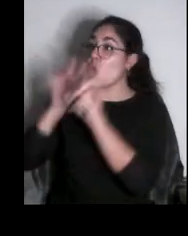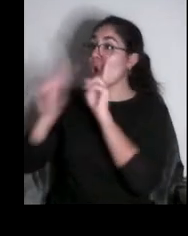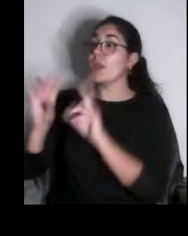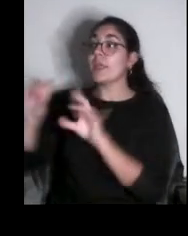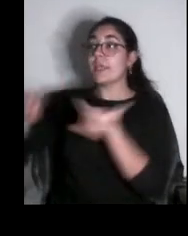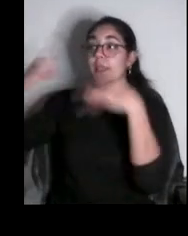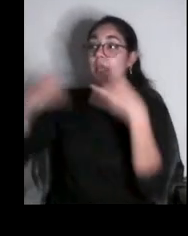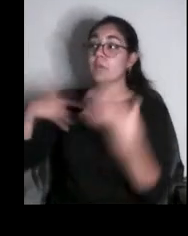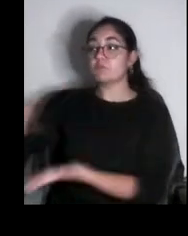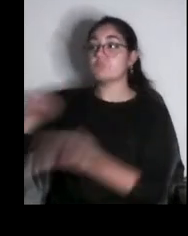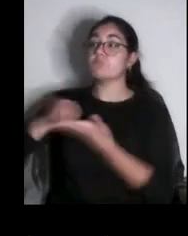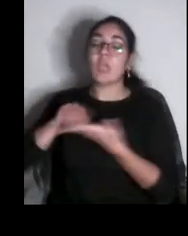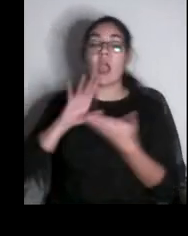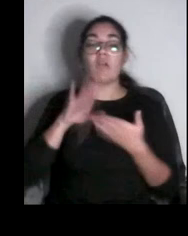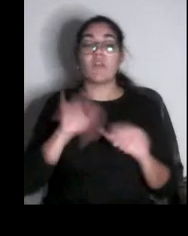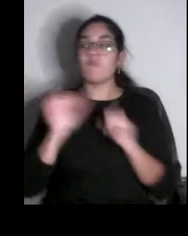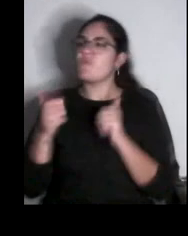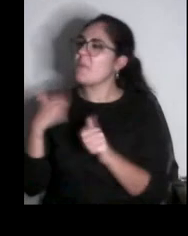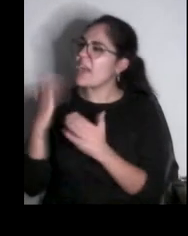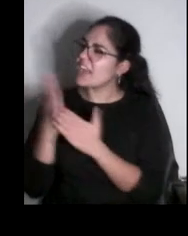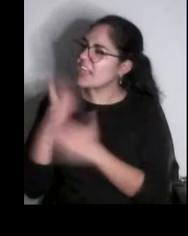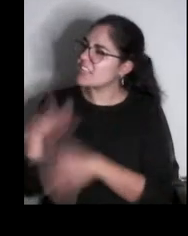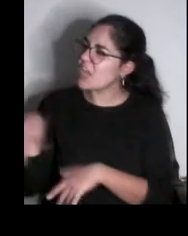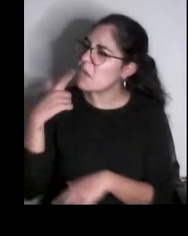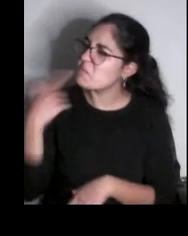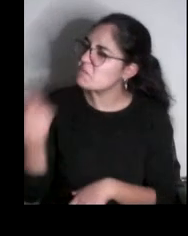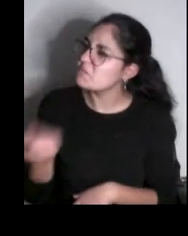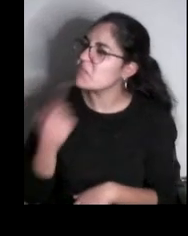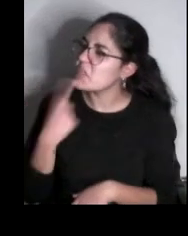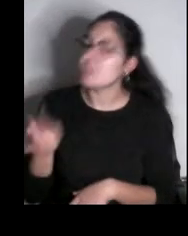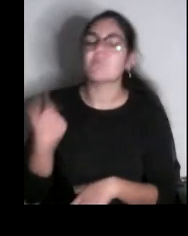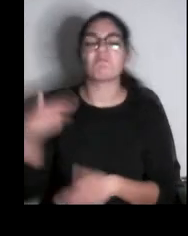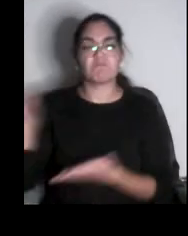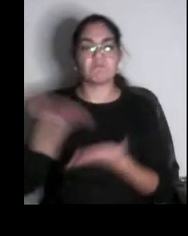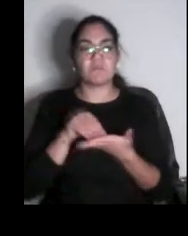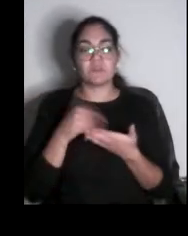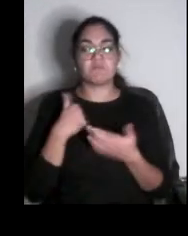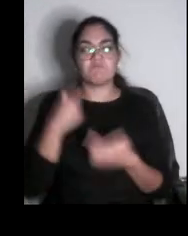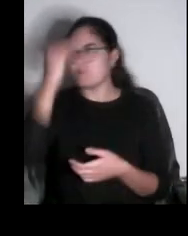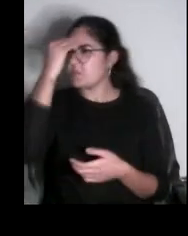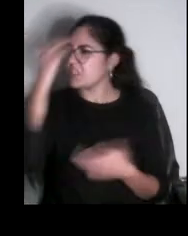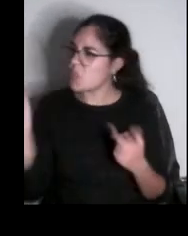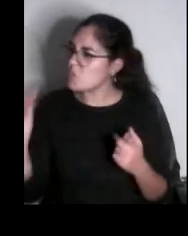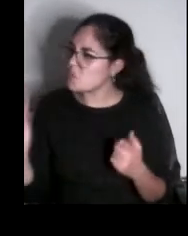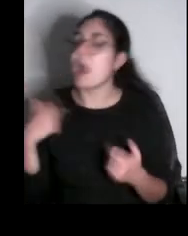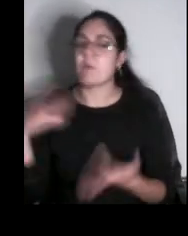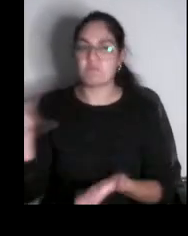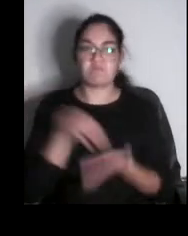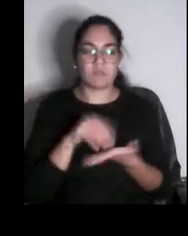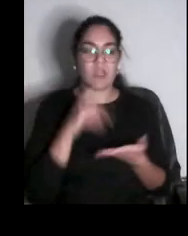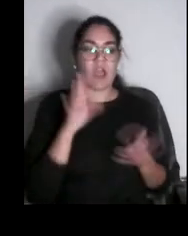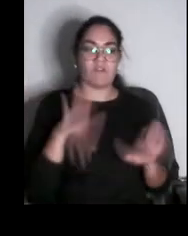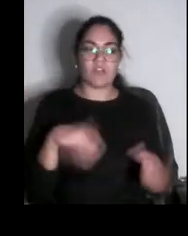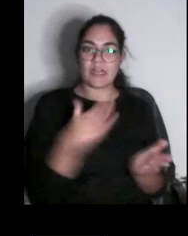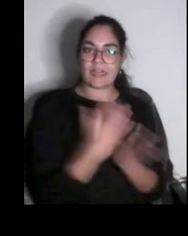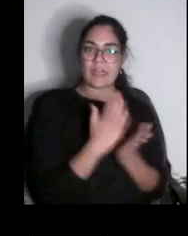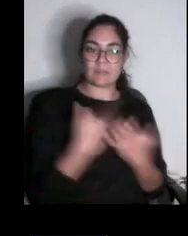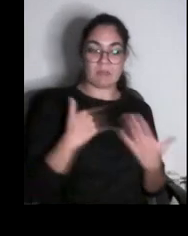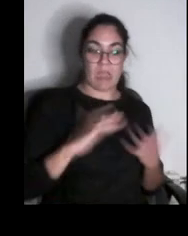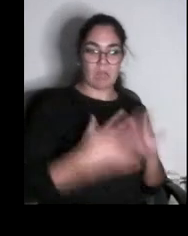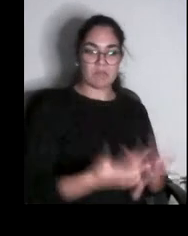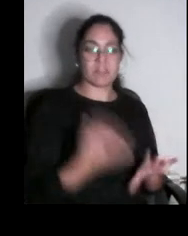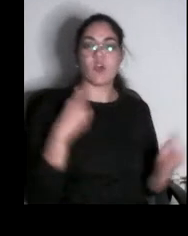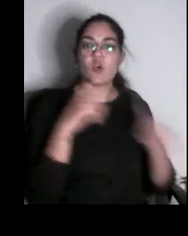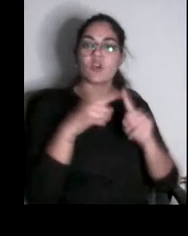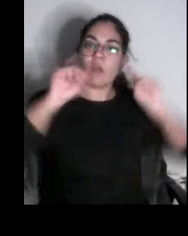les habían ocurrido, formas de dar las clases, las lecciones que a ellos no habían caído y que incorporan esas nuevas ideas a sus